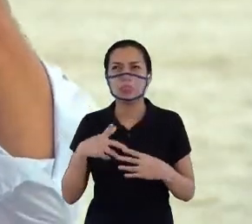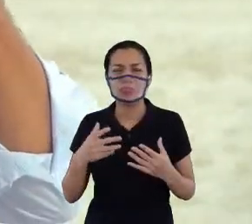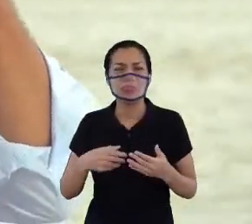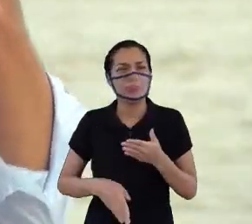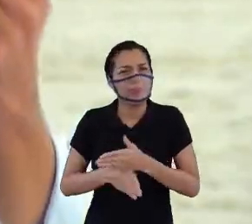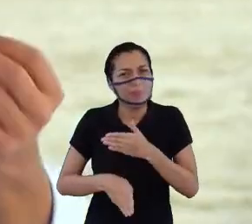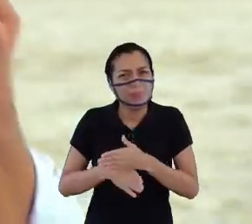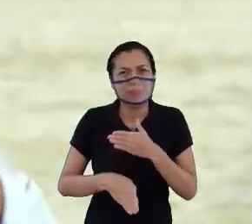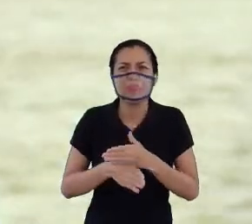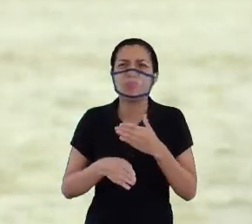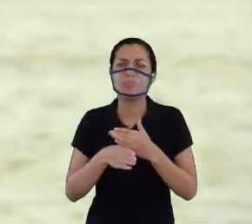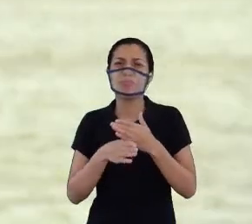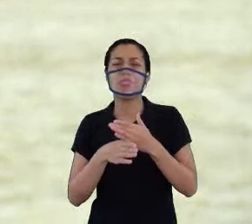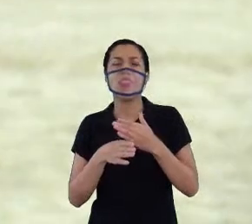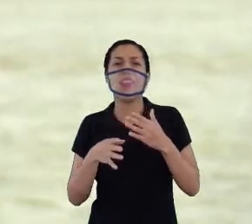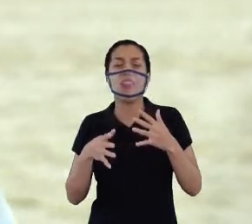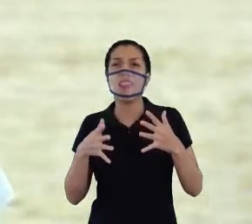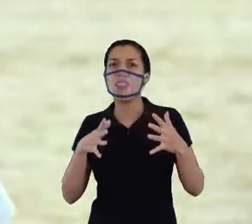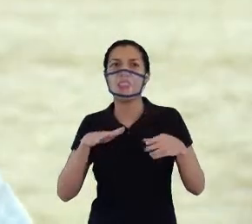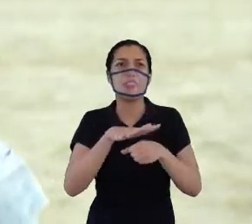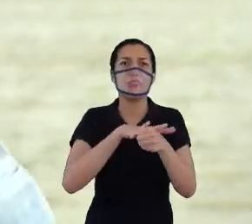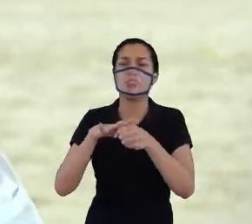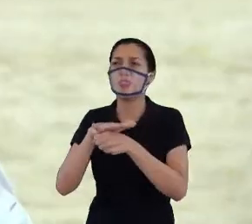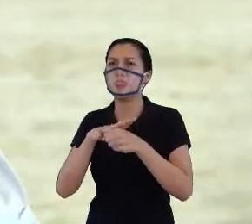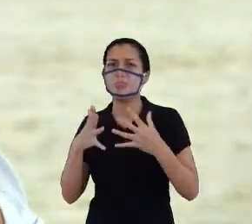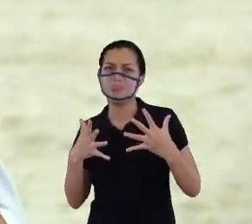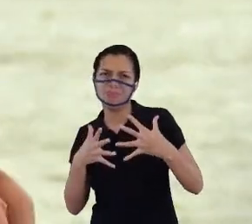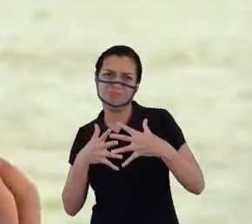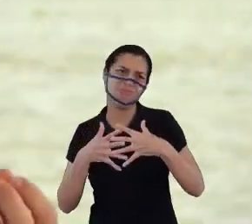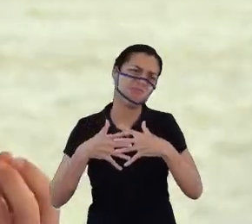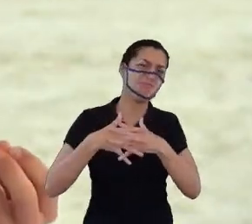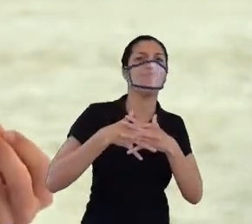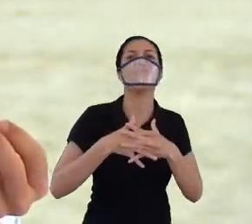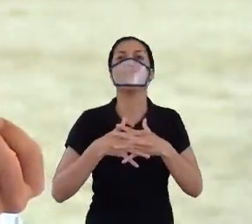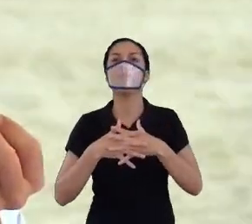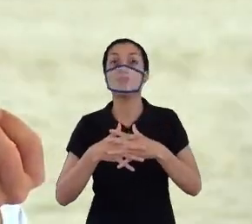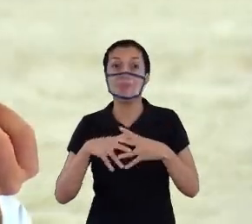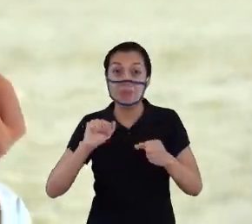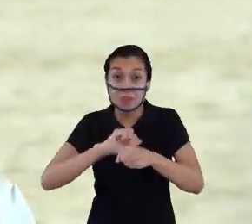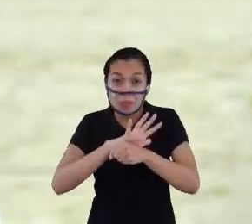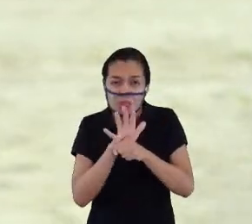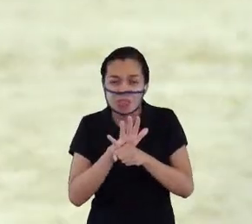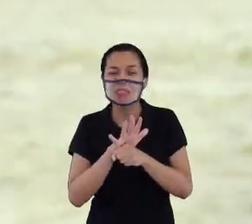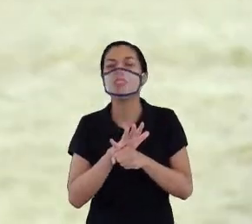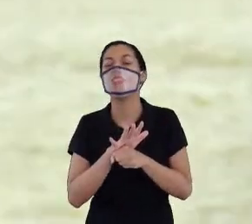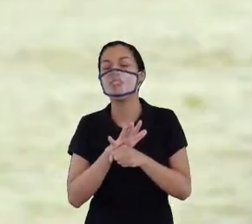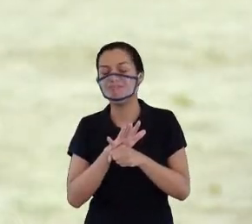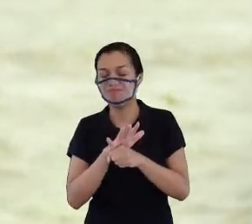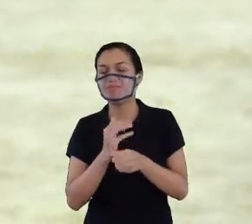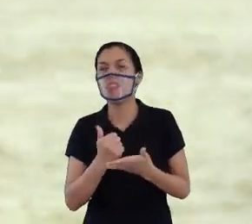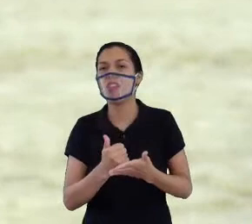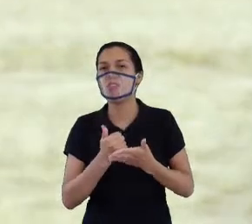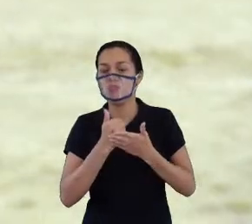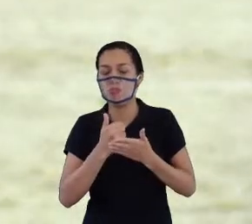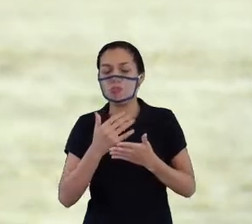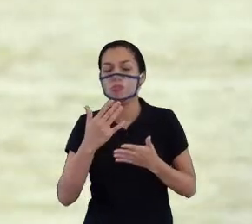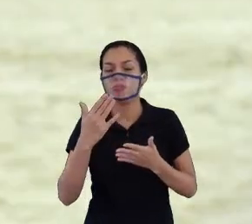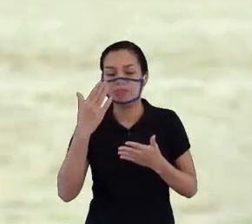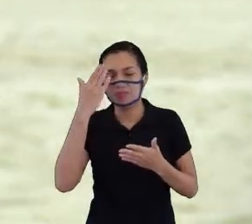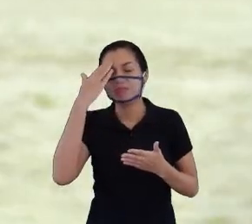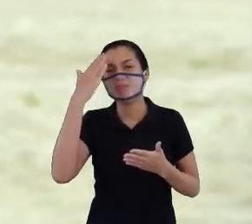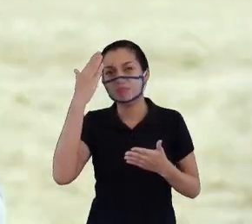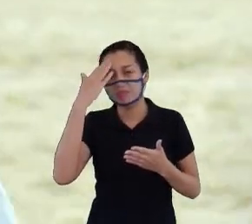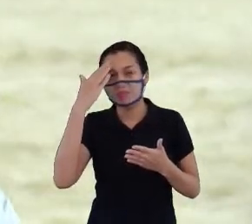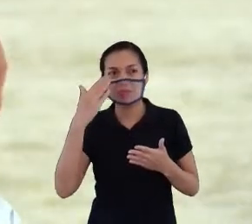seguir adaptándonos a los cambios. Y la pandemia nos enseñó precisamente a eso. ¿No? Y créame que lidero, a mi